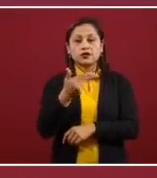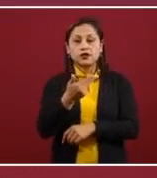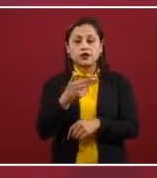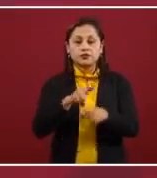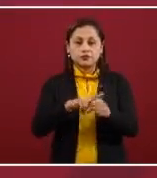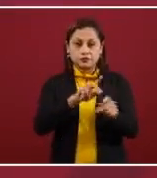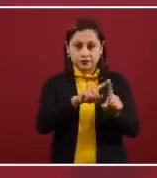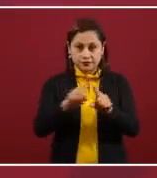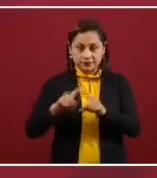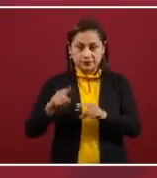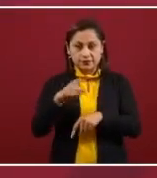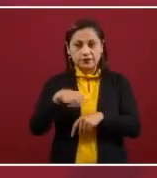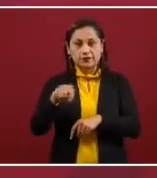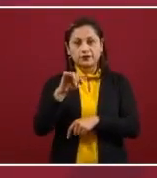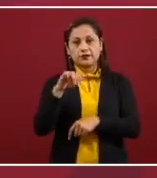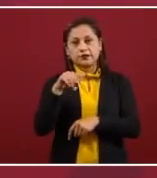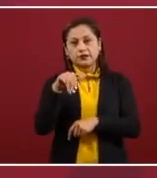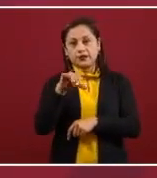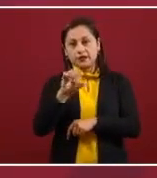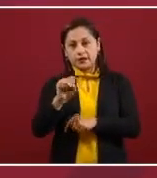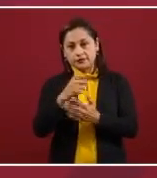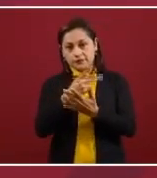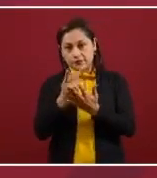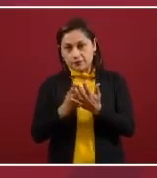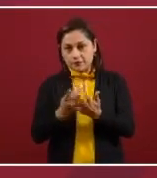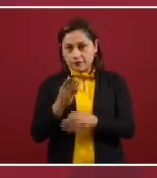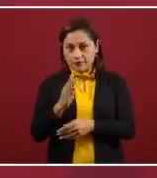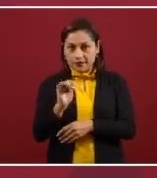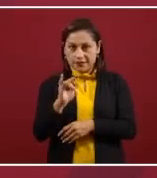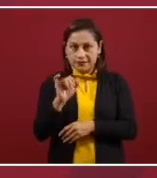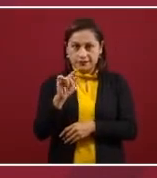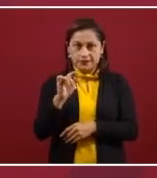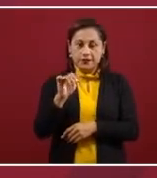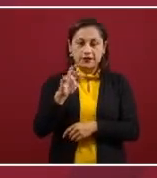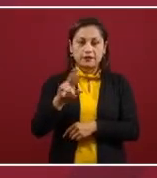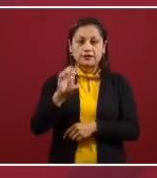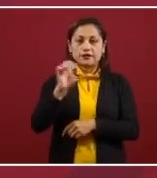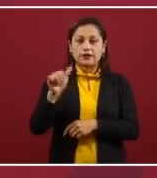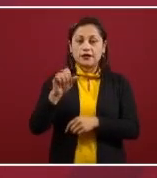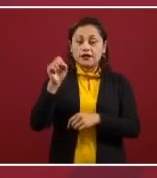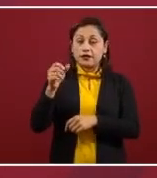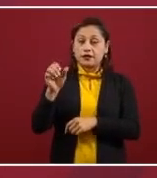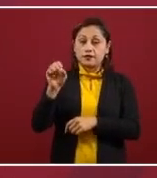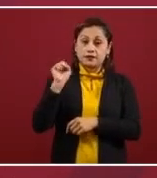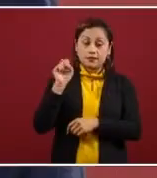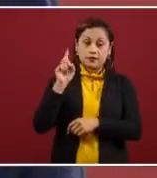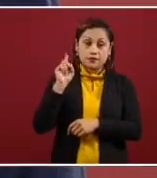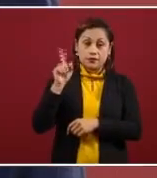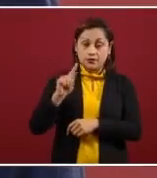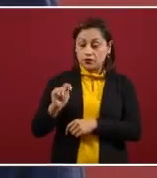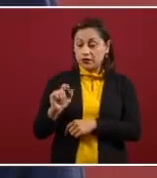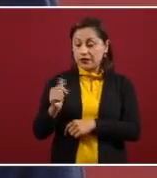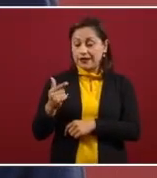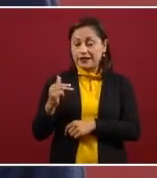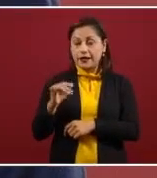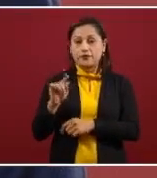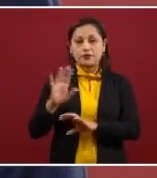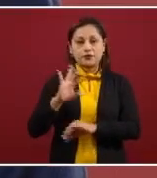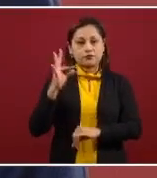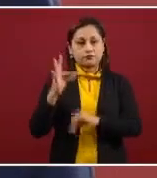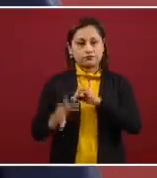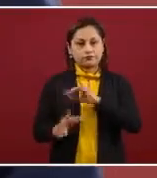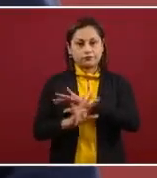el fin de semana, en Tlaxiaco terminamos, y después de